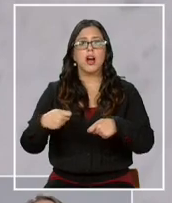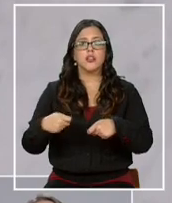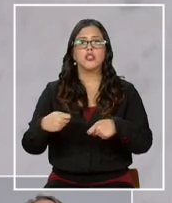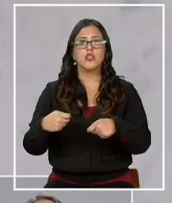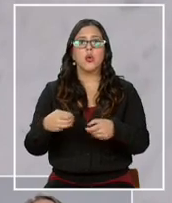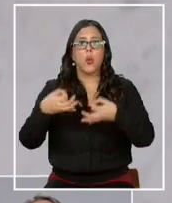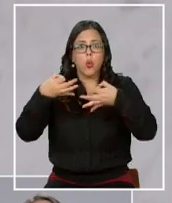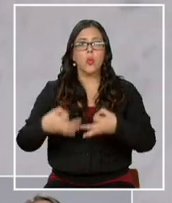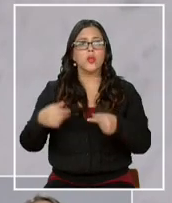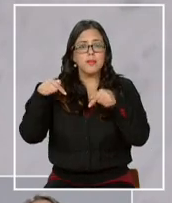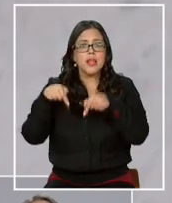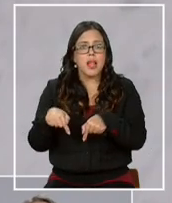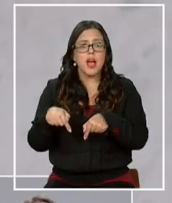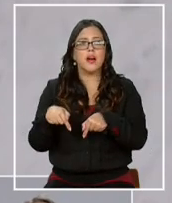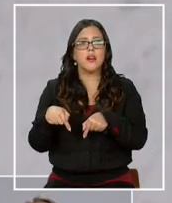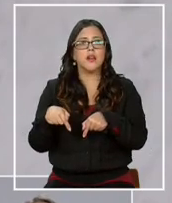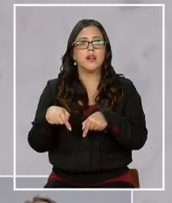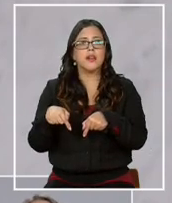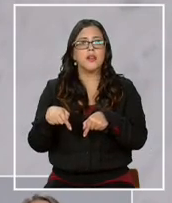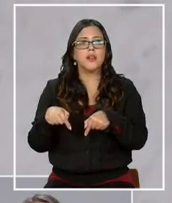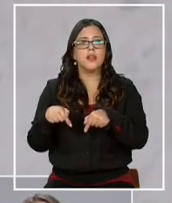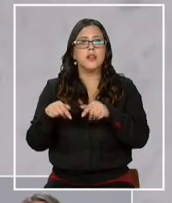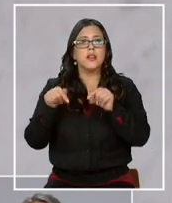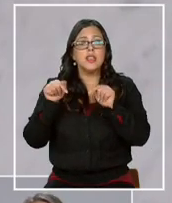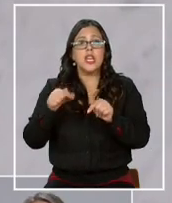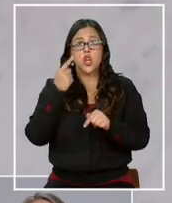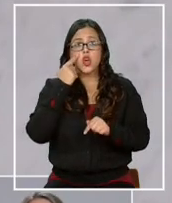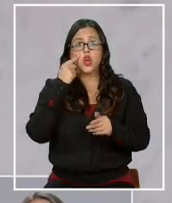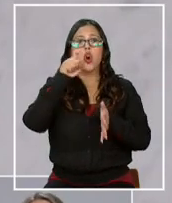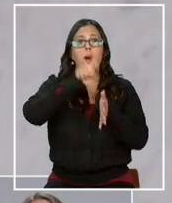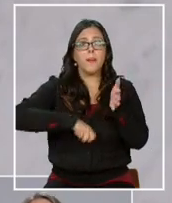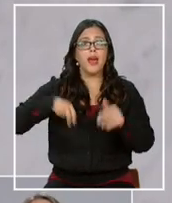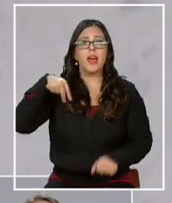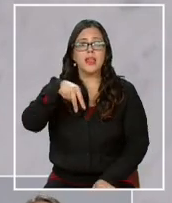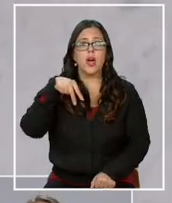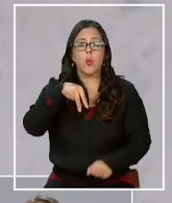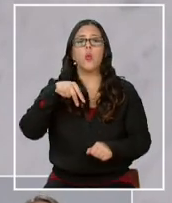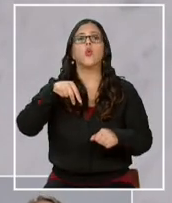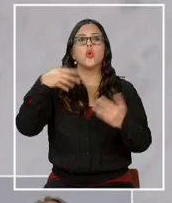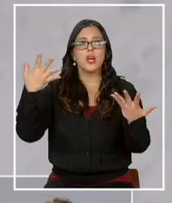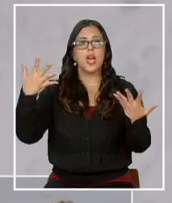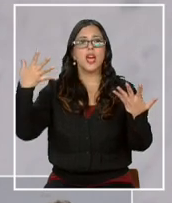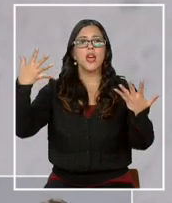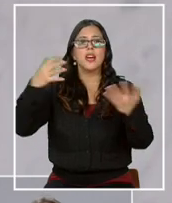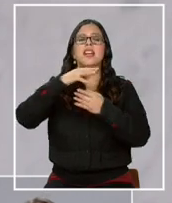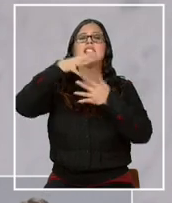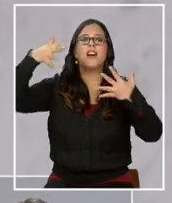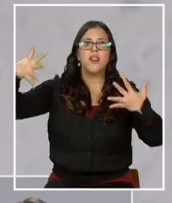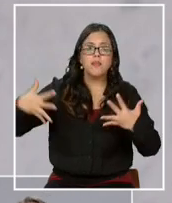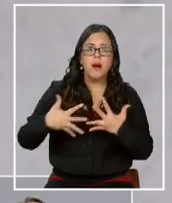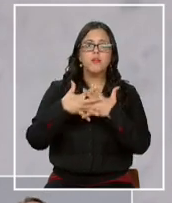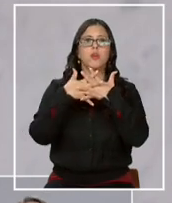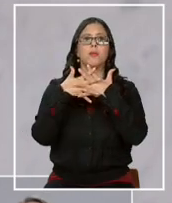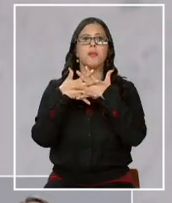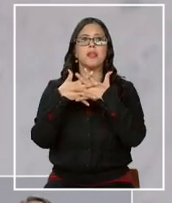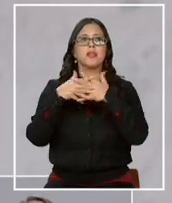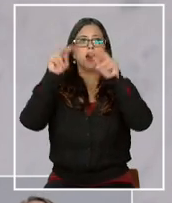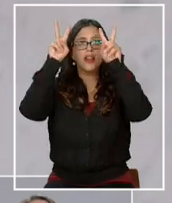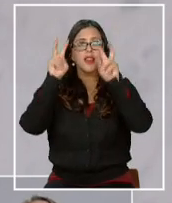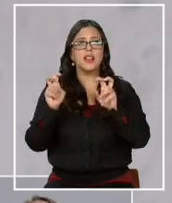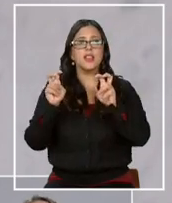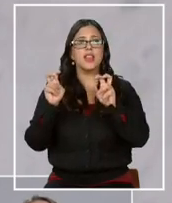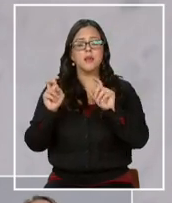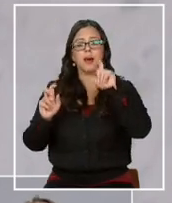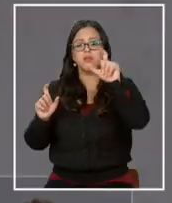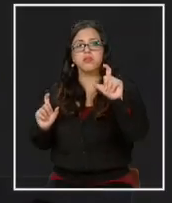en esta época, hoy anuncio que durante el mes de junio complementaremos excepcionalmente el bono invierno con un